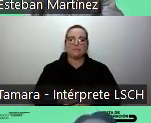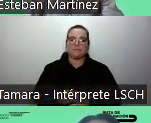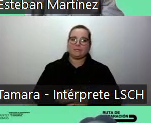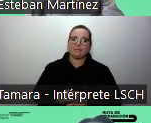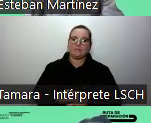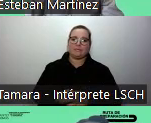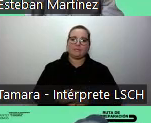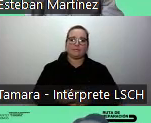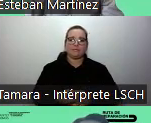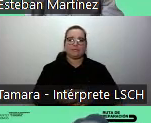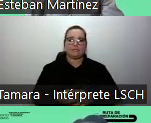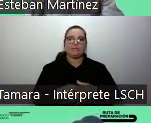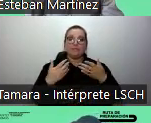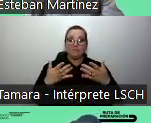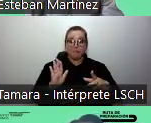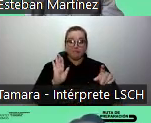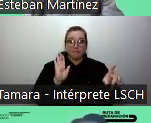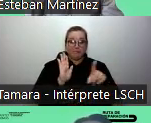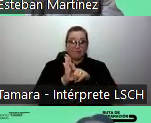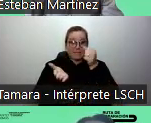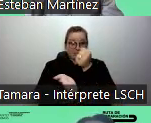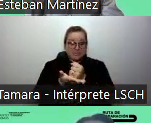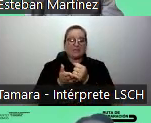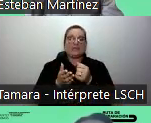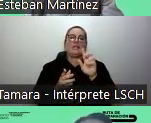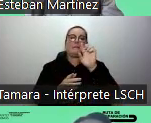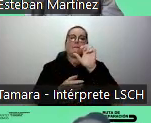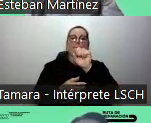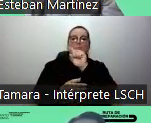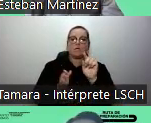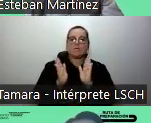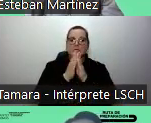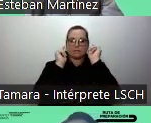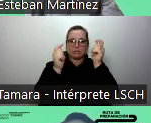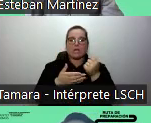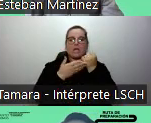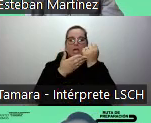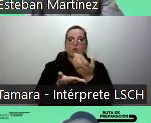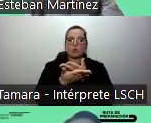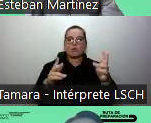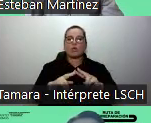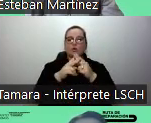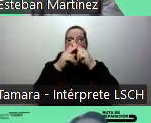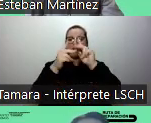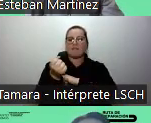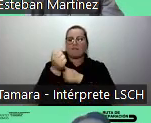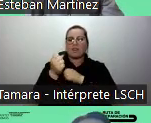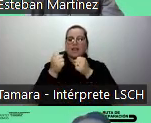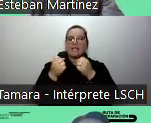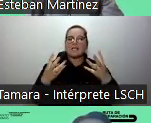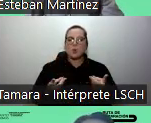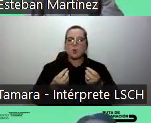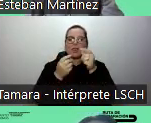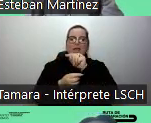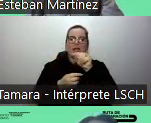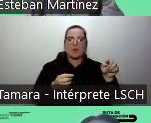jornada esta licencia de Plus Santo Tomás les ayudará a construir fortalecer y nutrir las habilidades para la